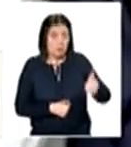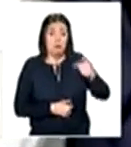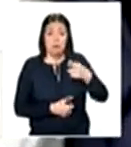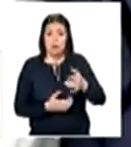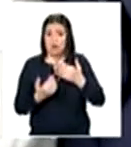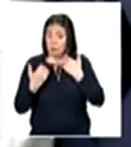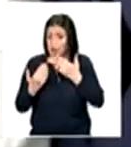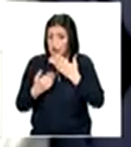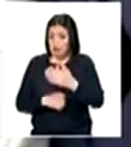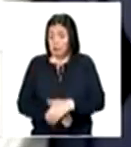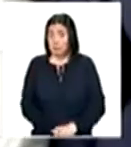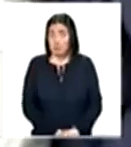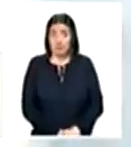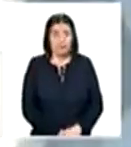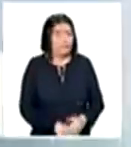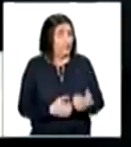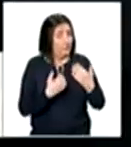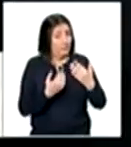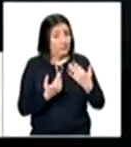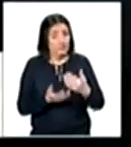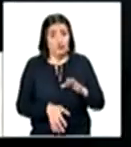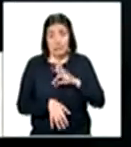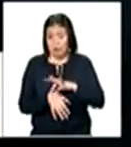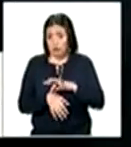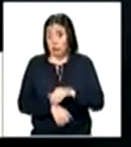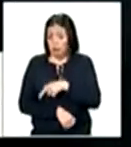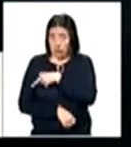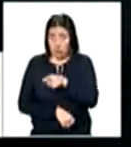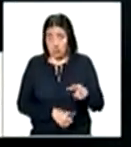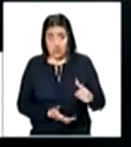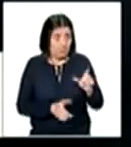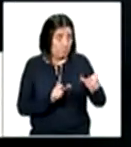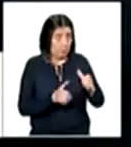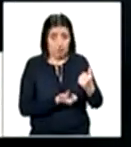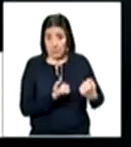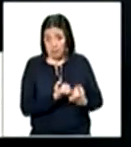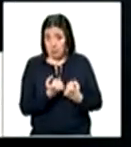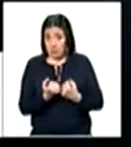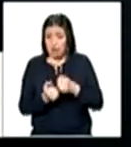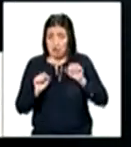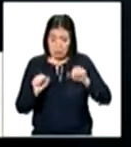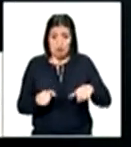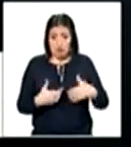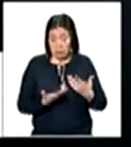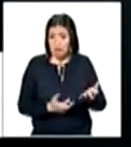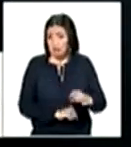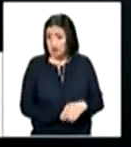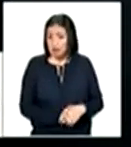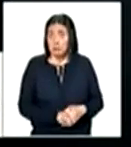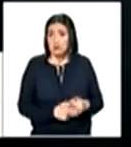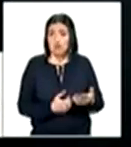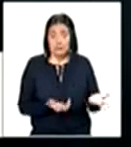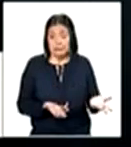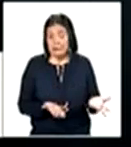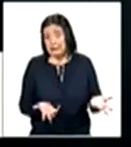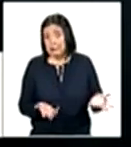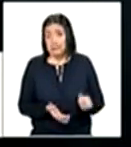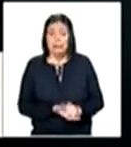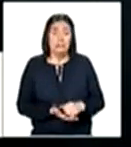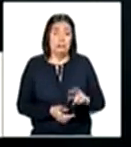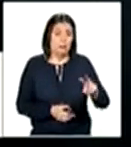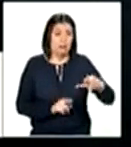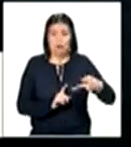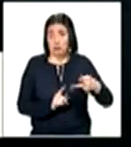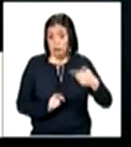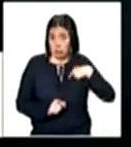su agradecimiento. Agradecer mucho de nuevo al doctor Cristian y a todos sus colaboradores que hicieron posible esto. Y segundo,